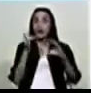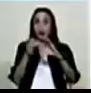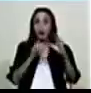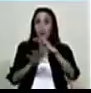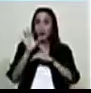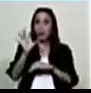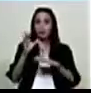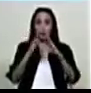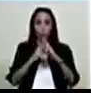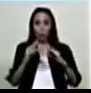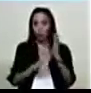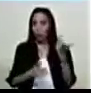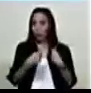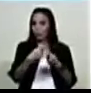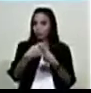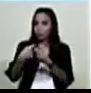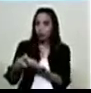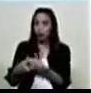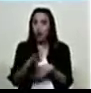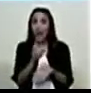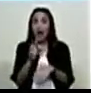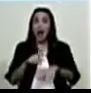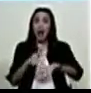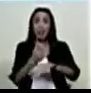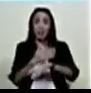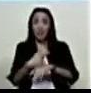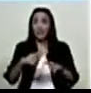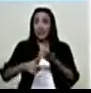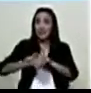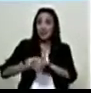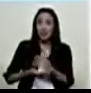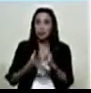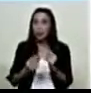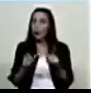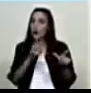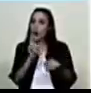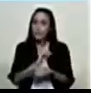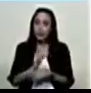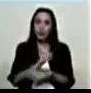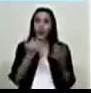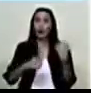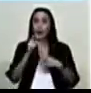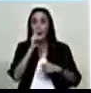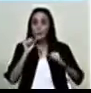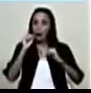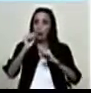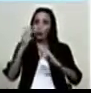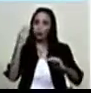intermediarios, sin gestores, sin retardo, vía satélite directo de Maduro a